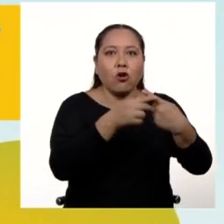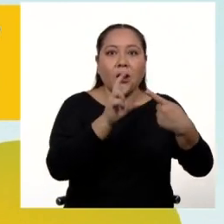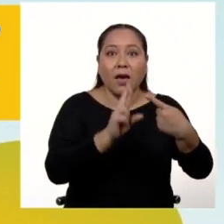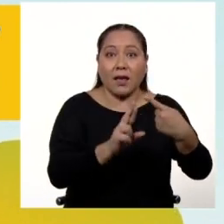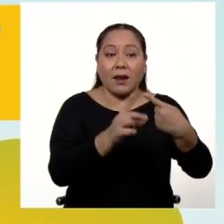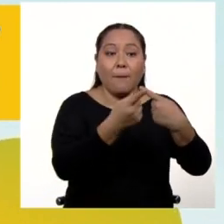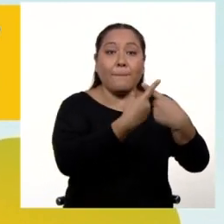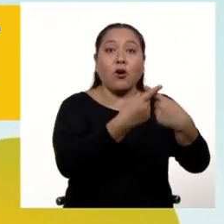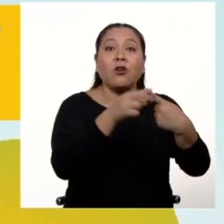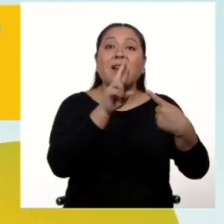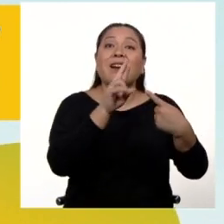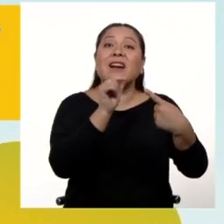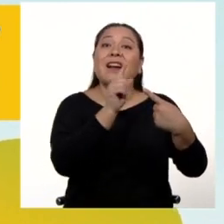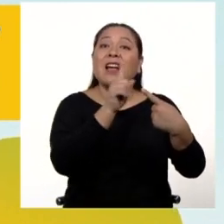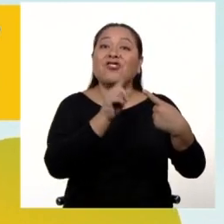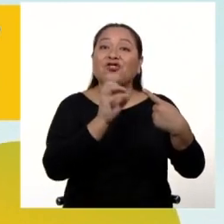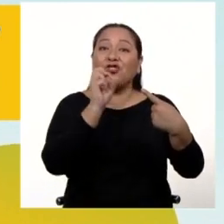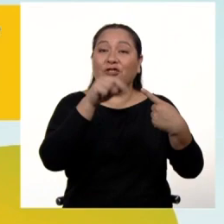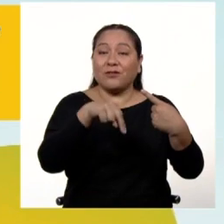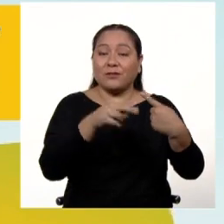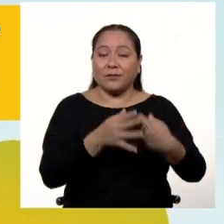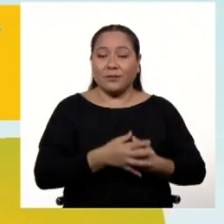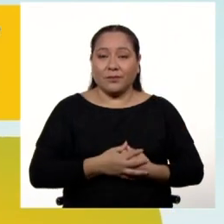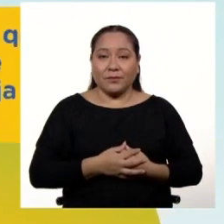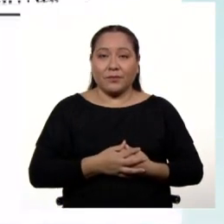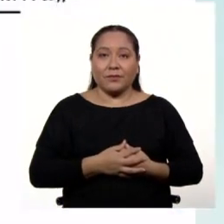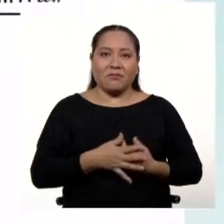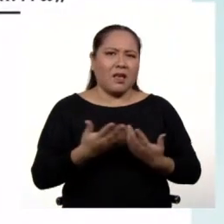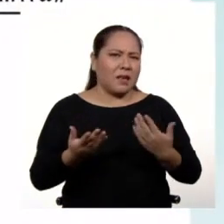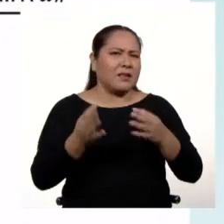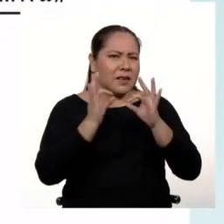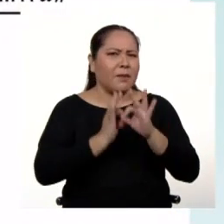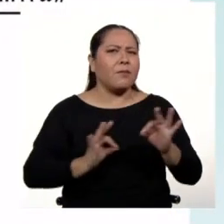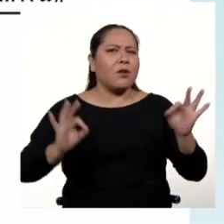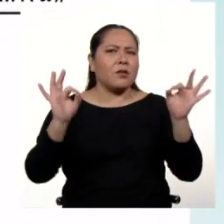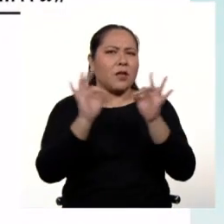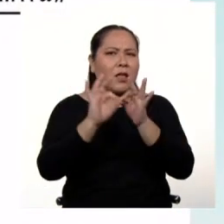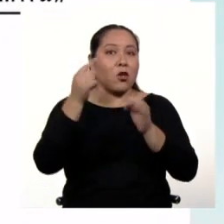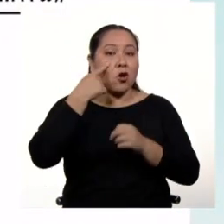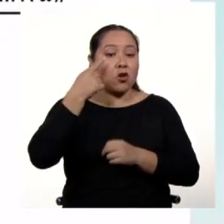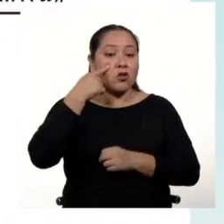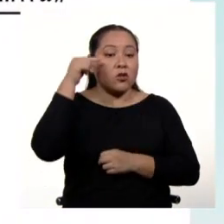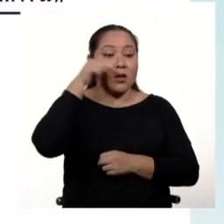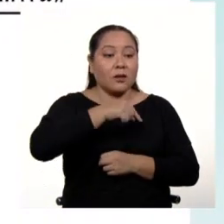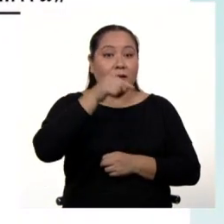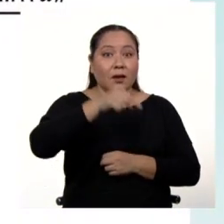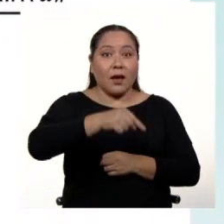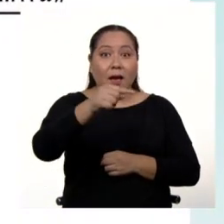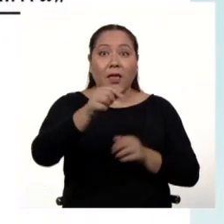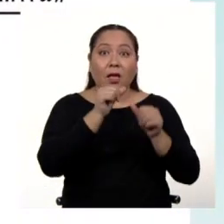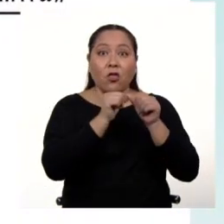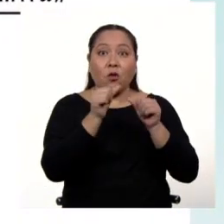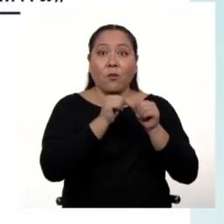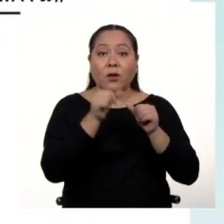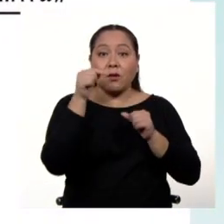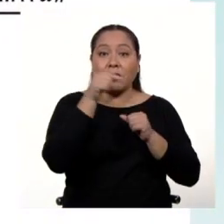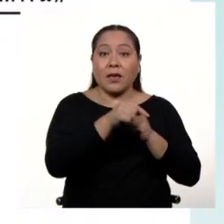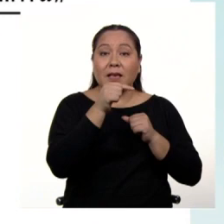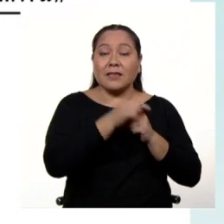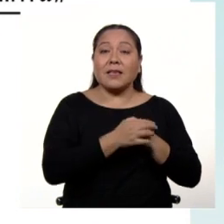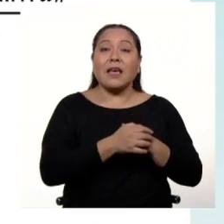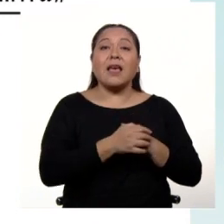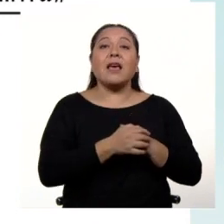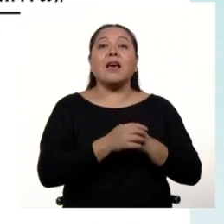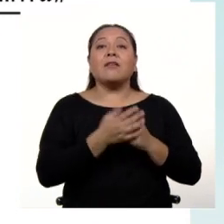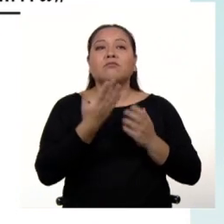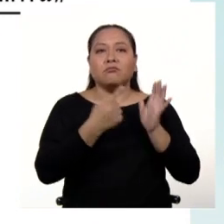llamada razón de la progresión geométrica. Es muy importante conocer los términos de una progresión geométrica, los